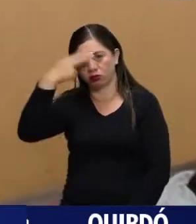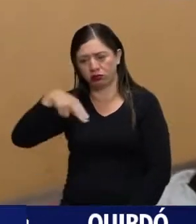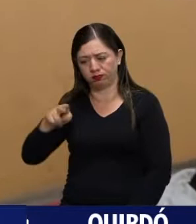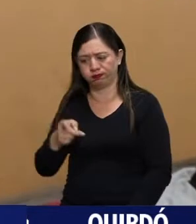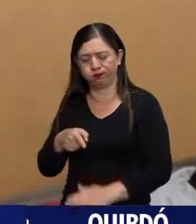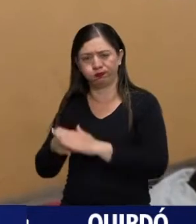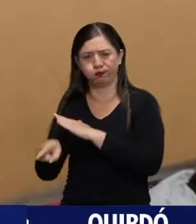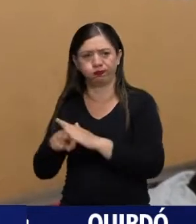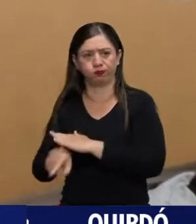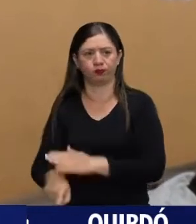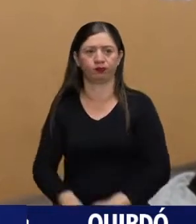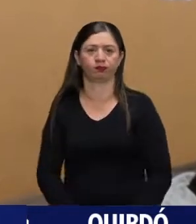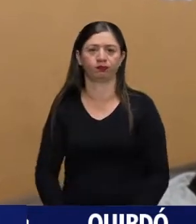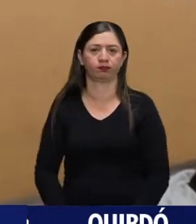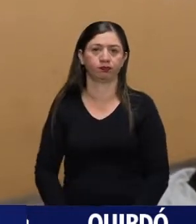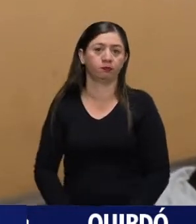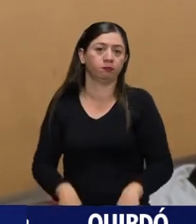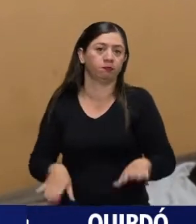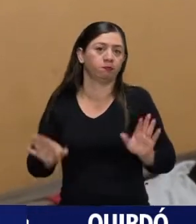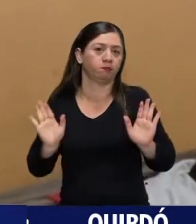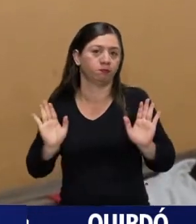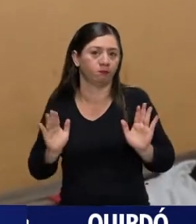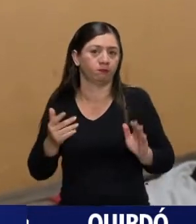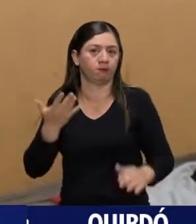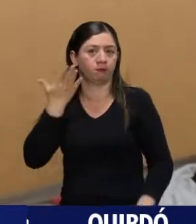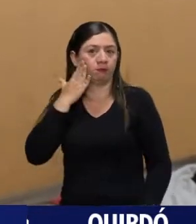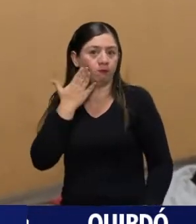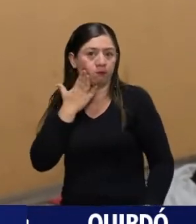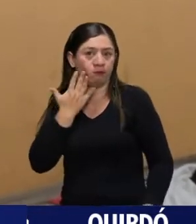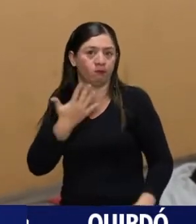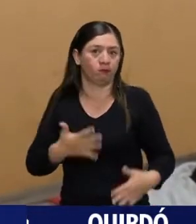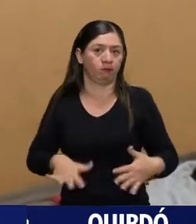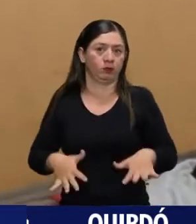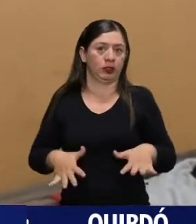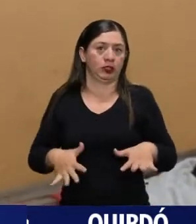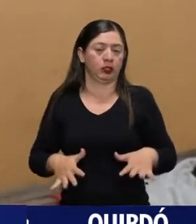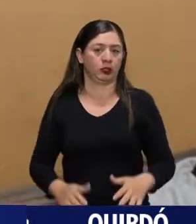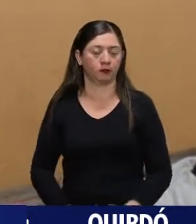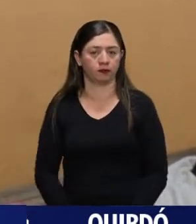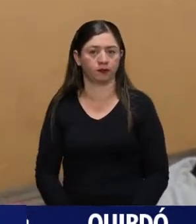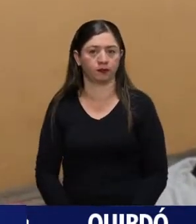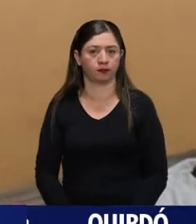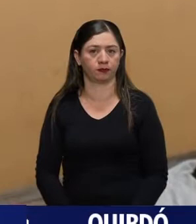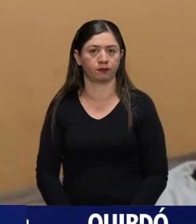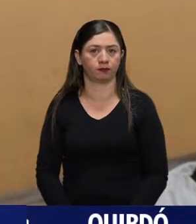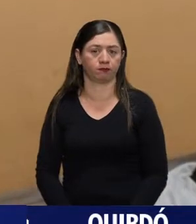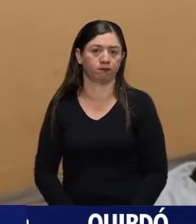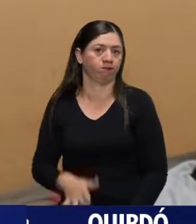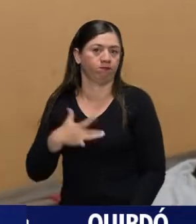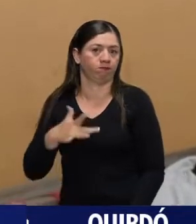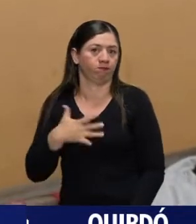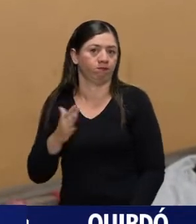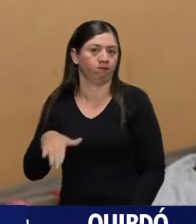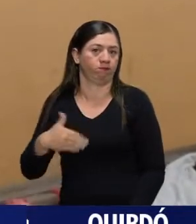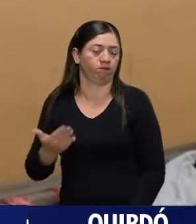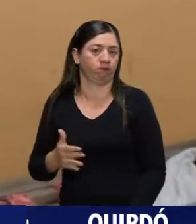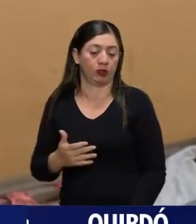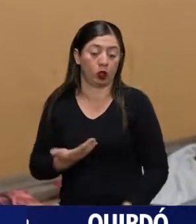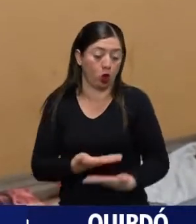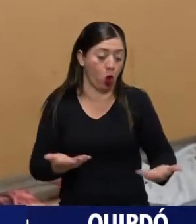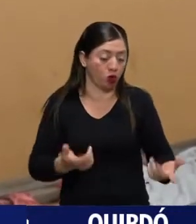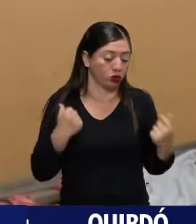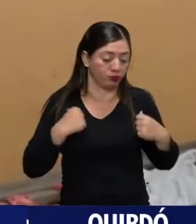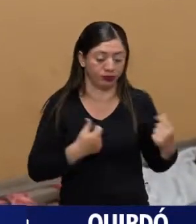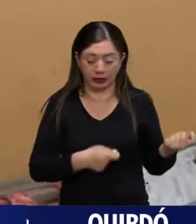pues nada uno nervioso atacado uno no siente nada o nada coge lo que puede